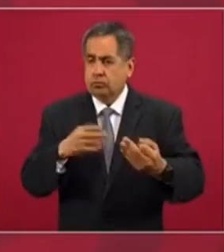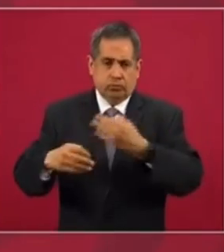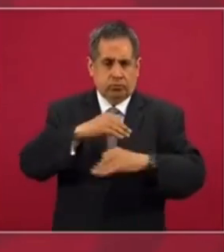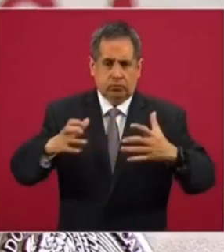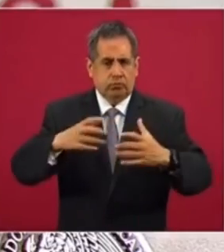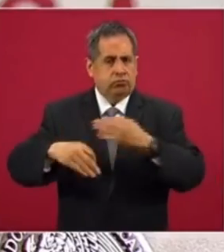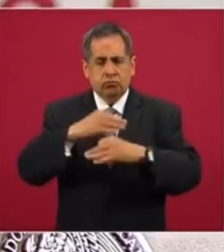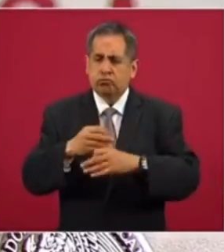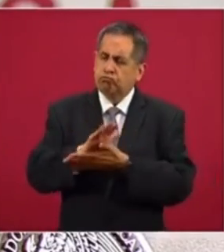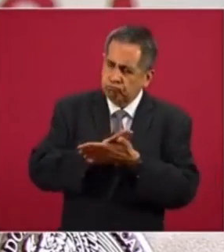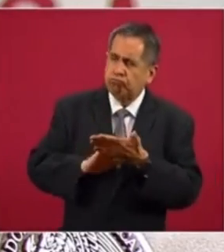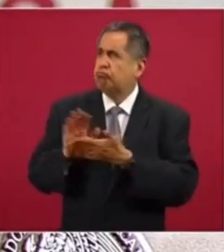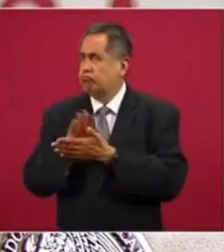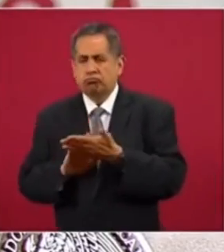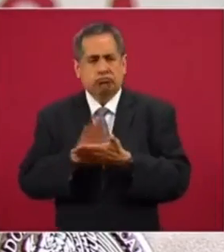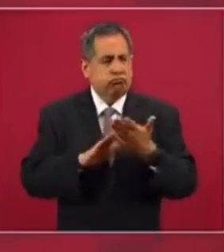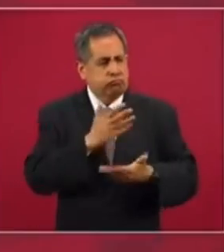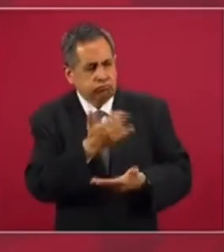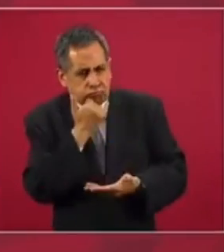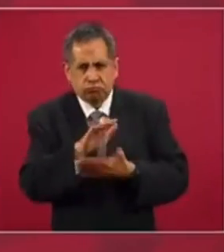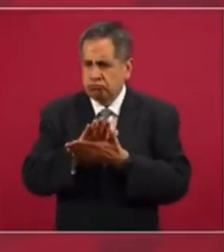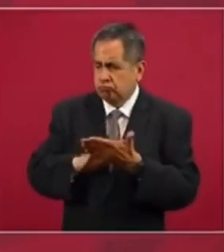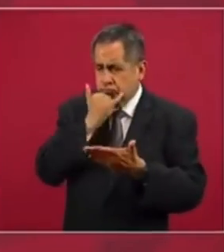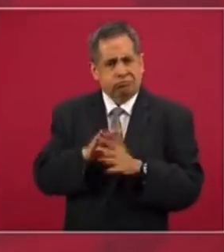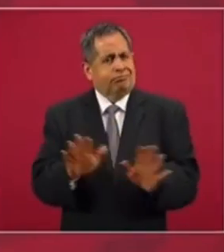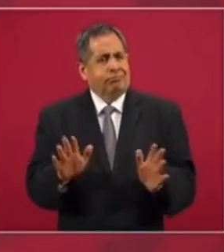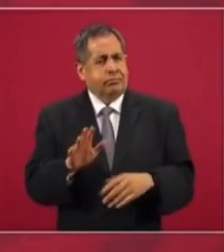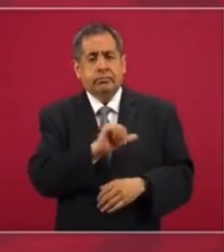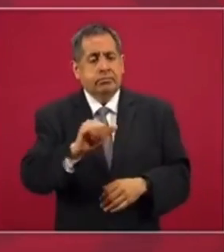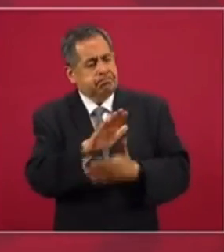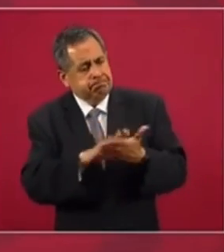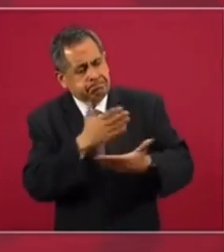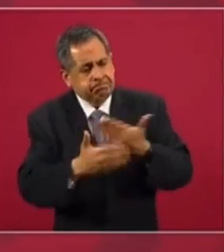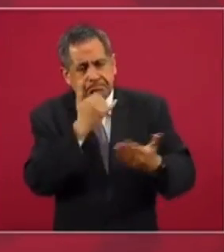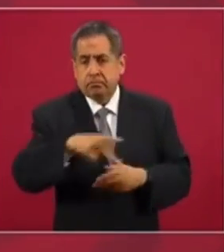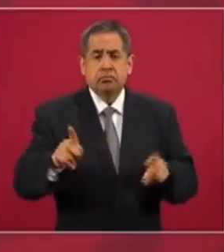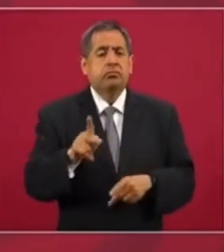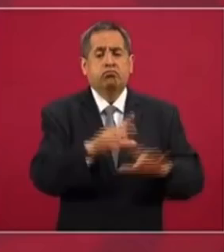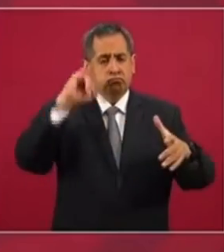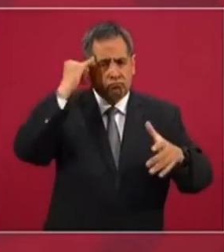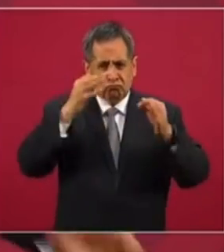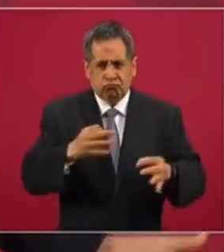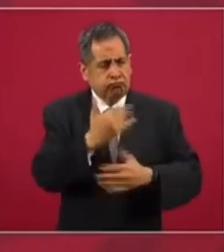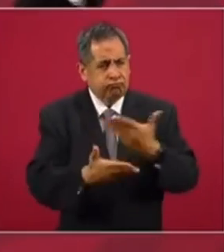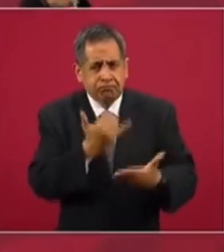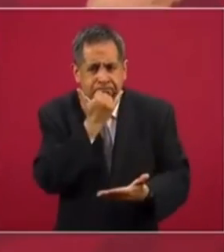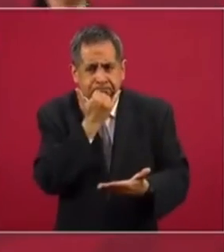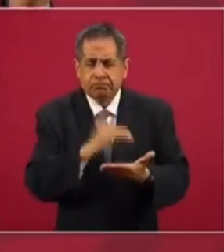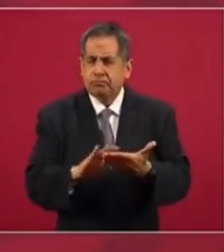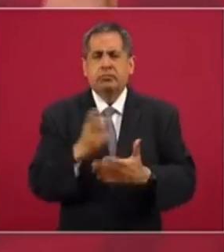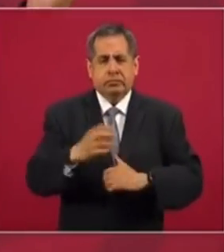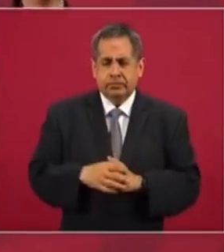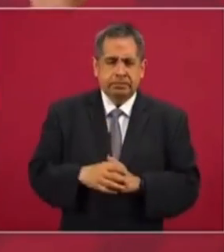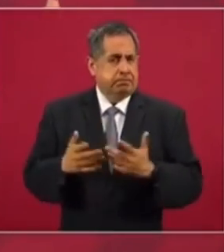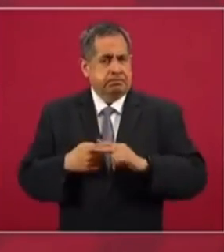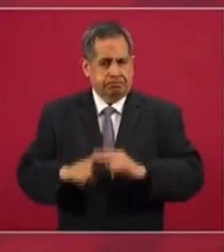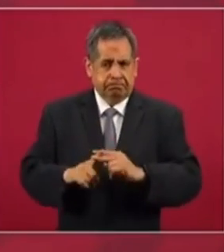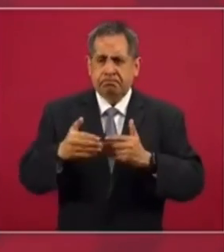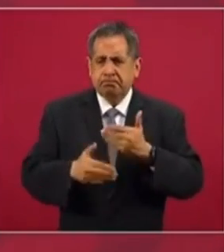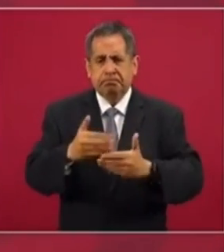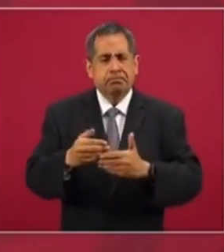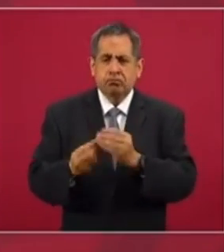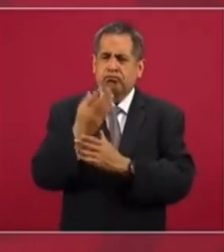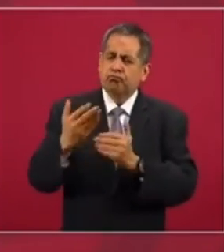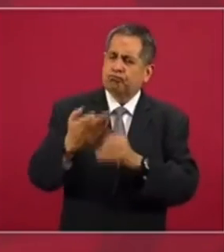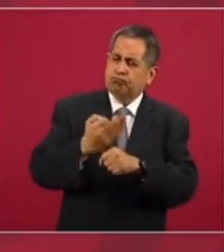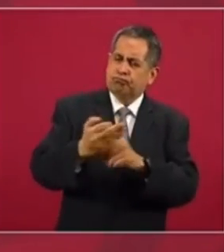todos, con humildad, ofrezcamos disculpas a los pueblos originarios y se inicie o se procure iniciar una